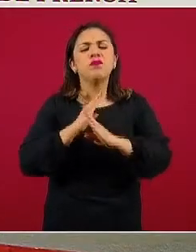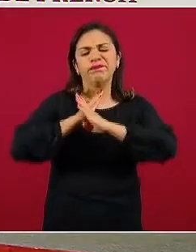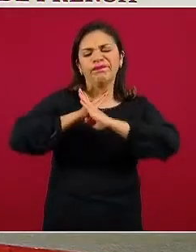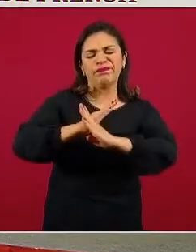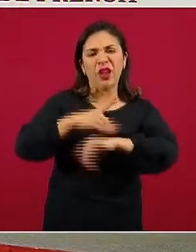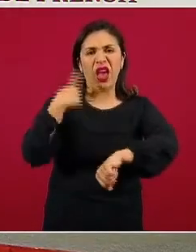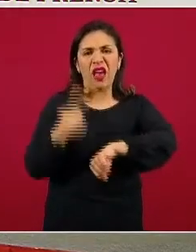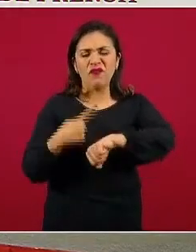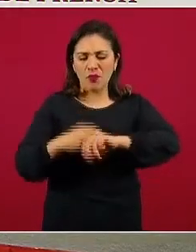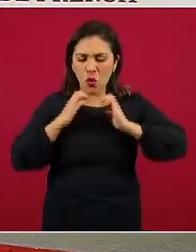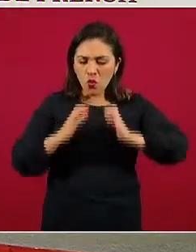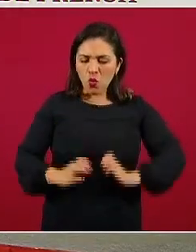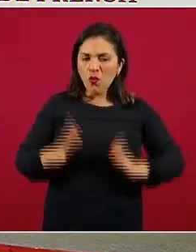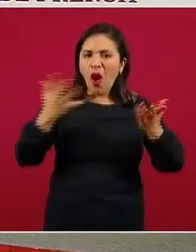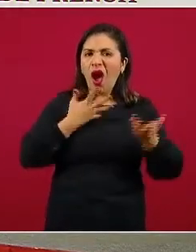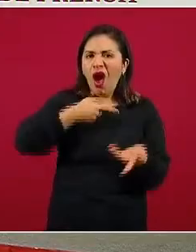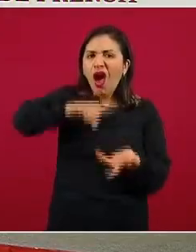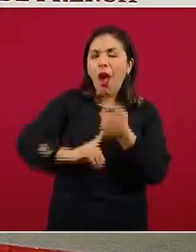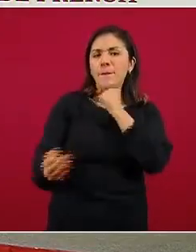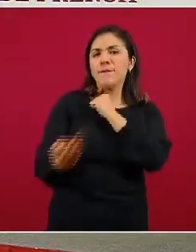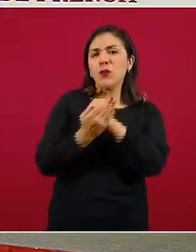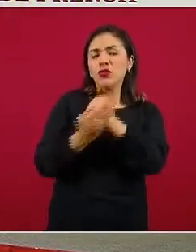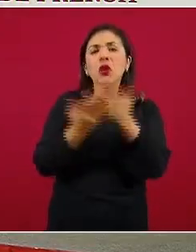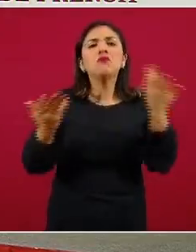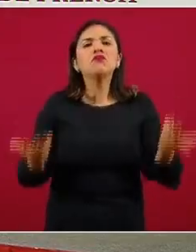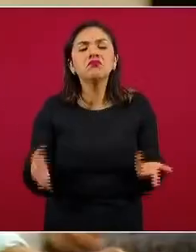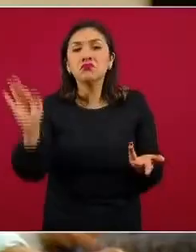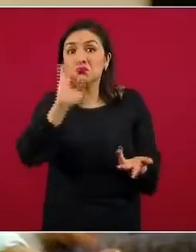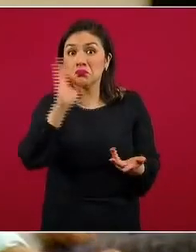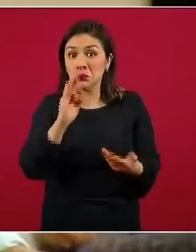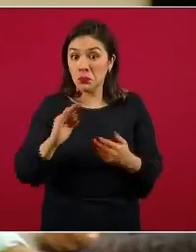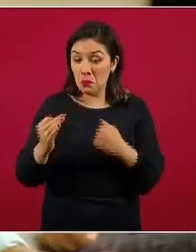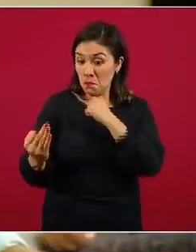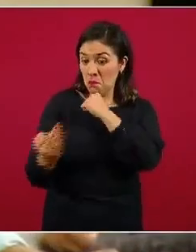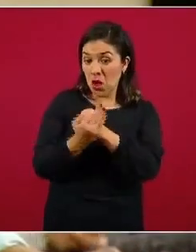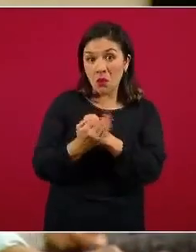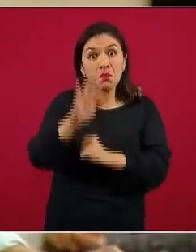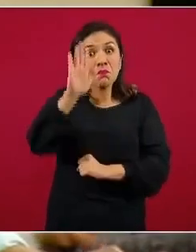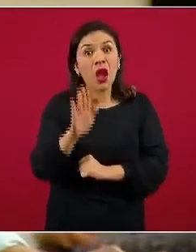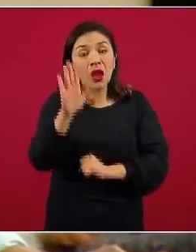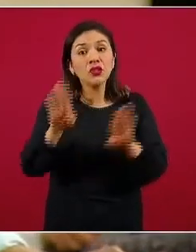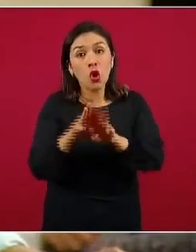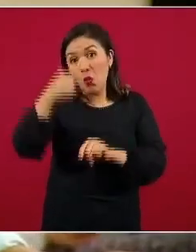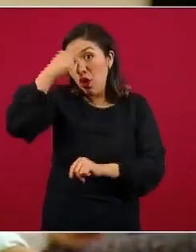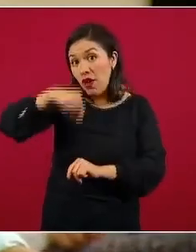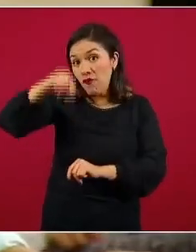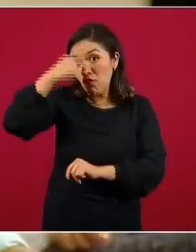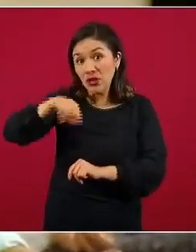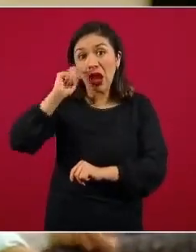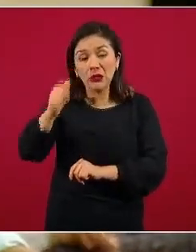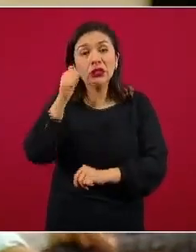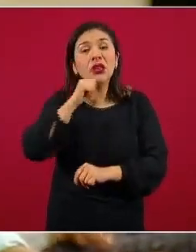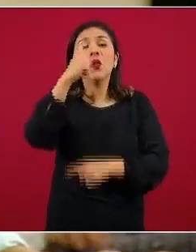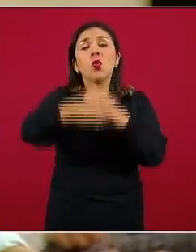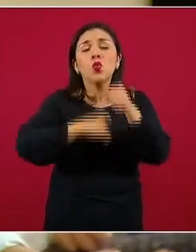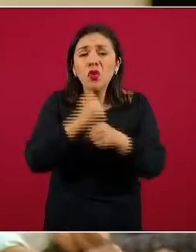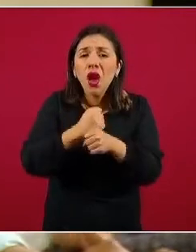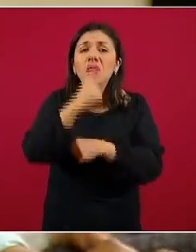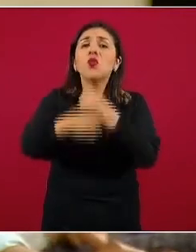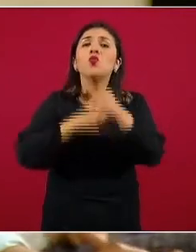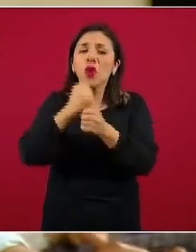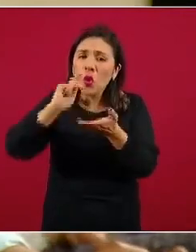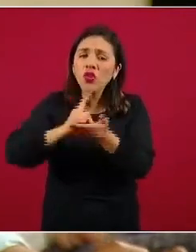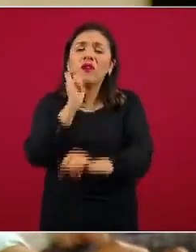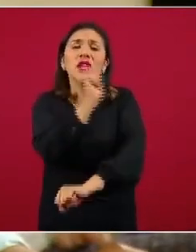con esta vacuna? Es decir, si va a ser una inmunidad parecida a la de la influenza, que cada año nos tenemos que